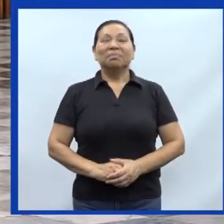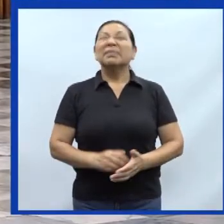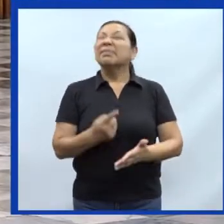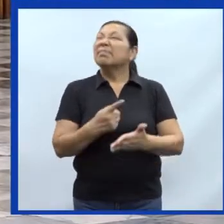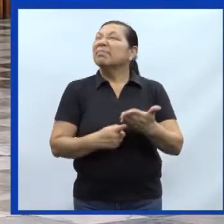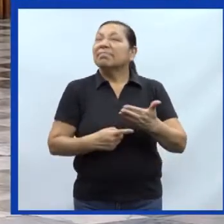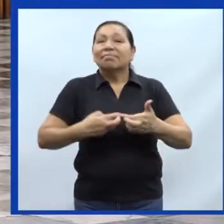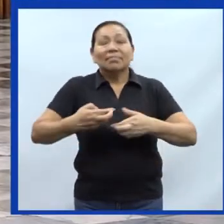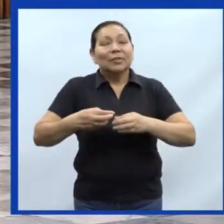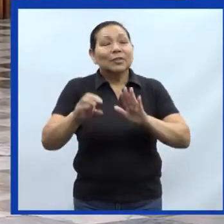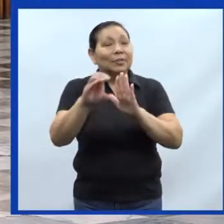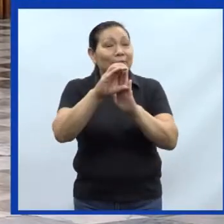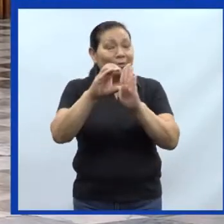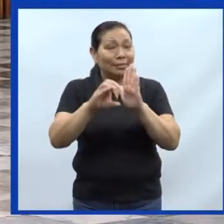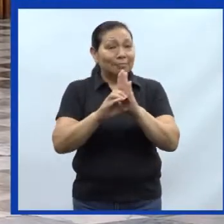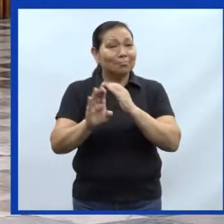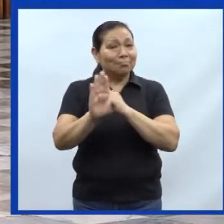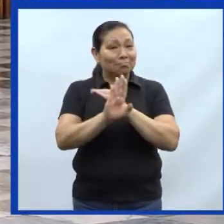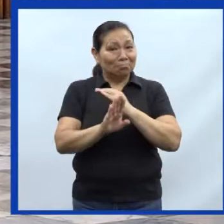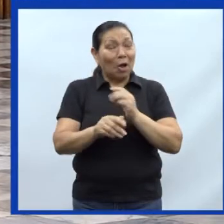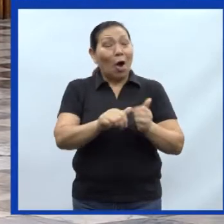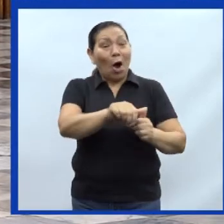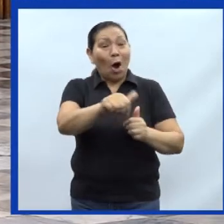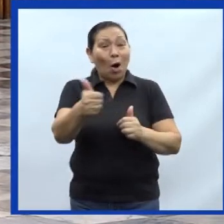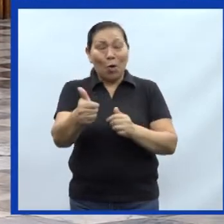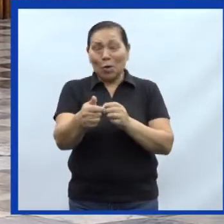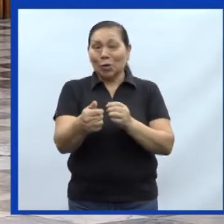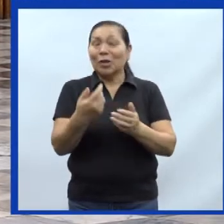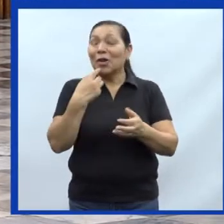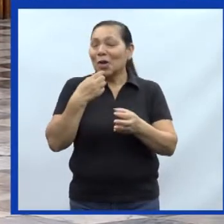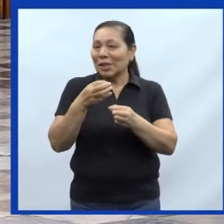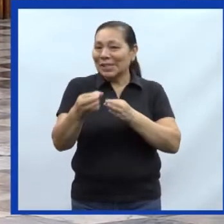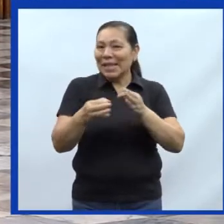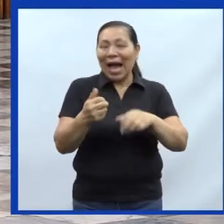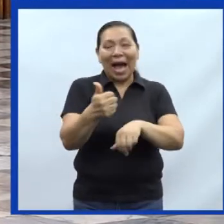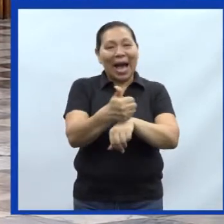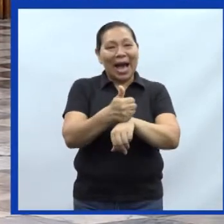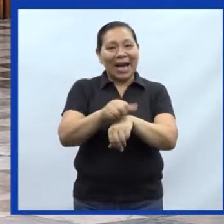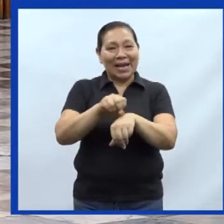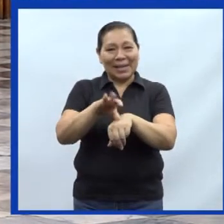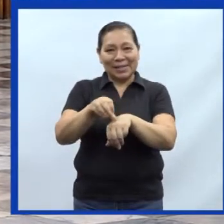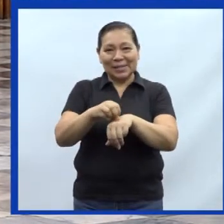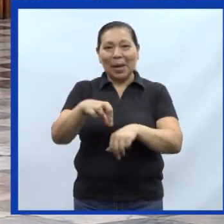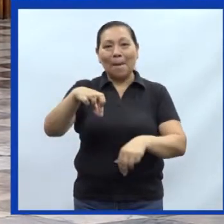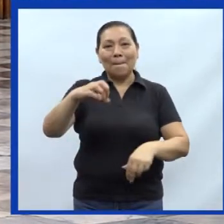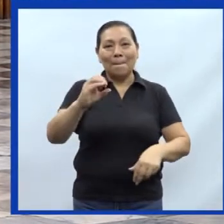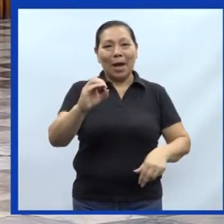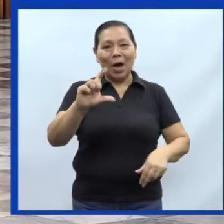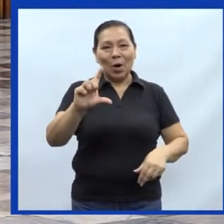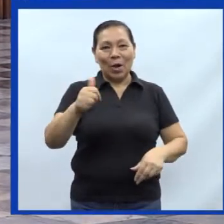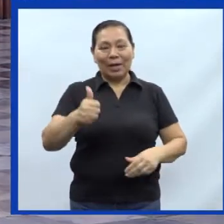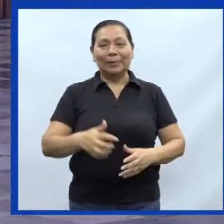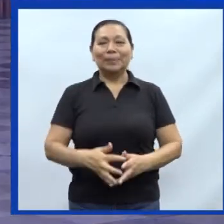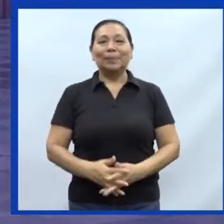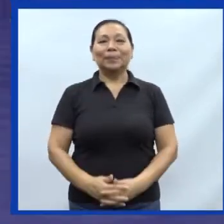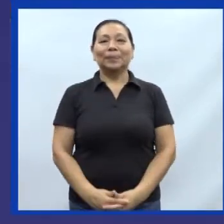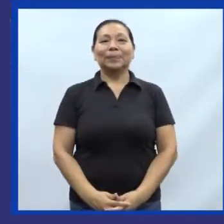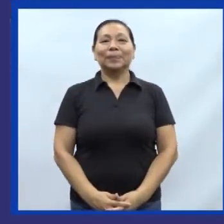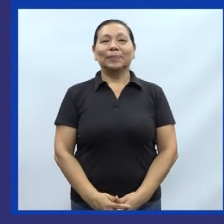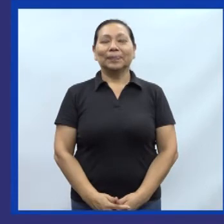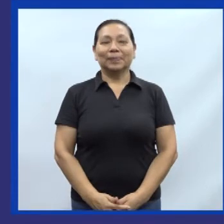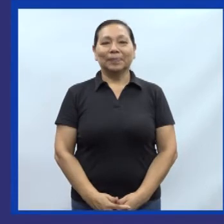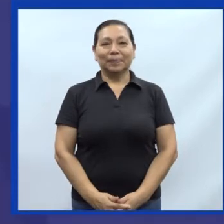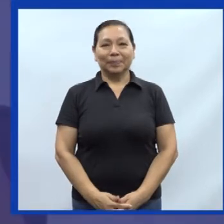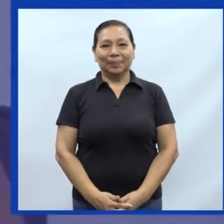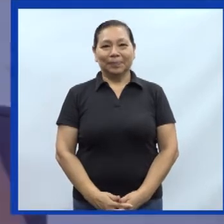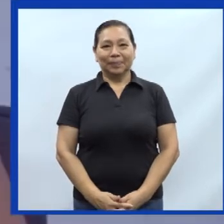¿Qué es el proceso constitucional de amparo? En la siguiente nota nos lo explica la asesora jurisdiccional Paola Ordóñez Rosales.